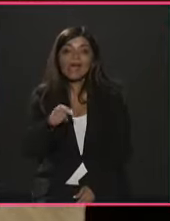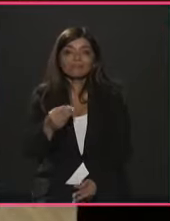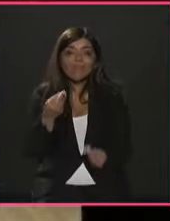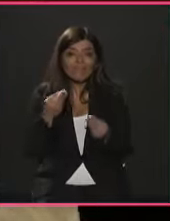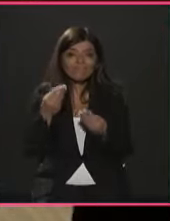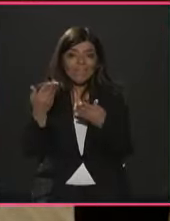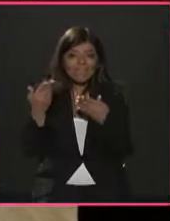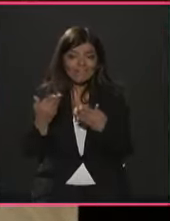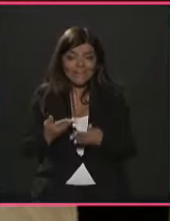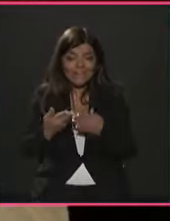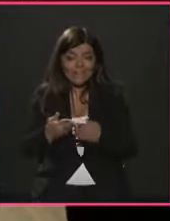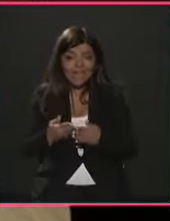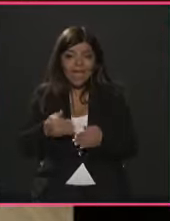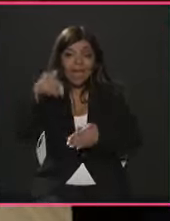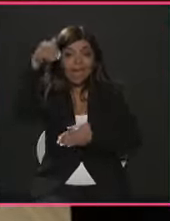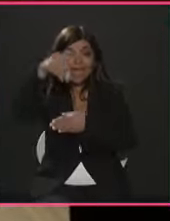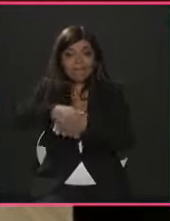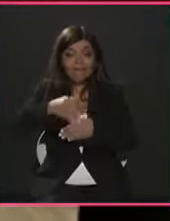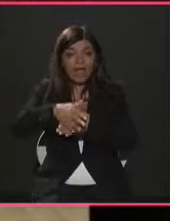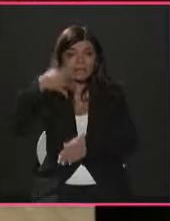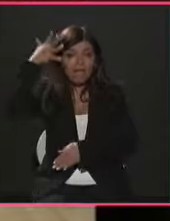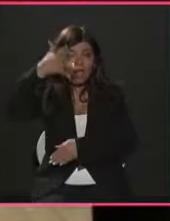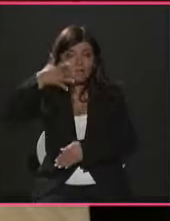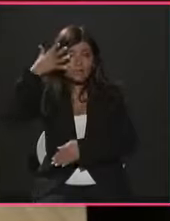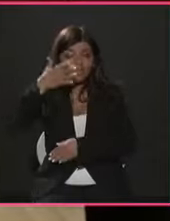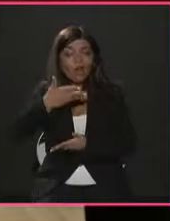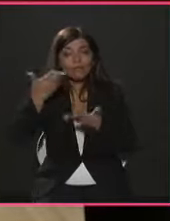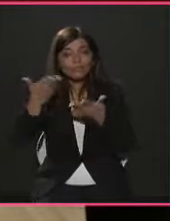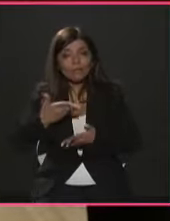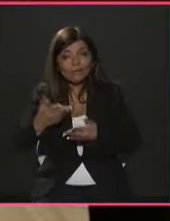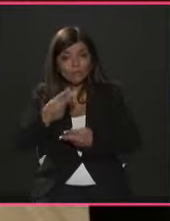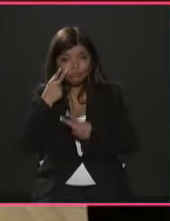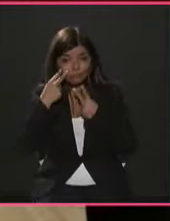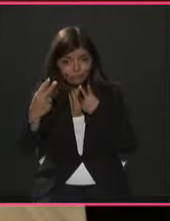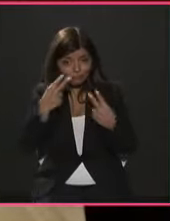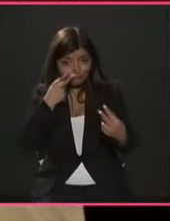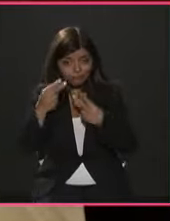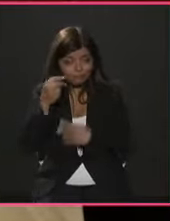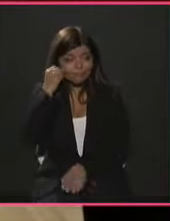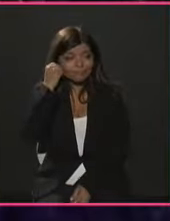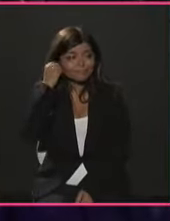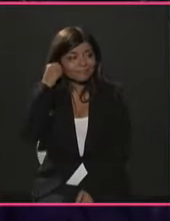bienvenida a este bloque de la tarde y los invito por supuesto a seguir con la